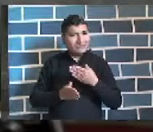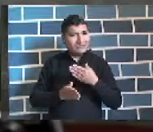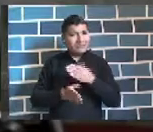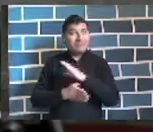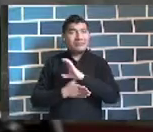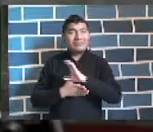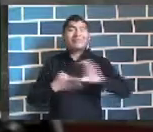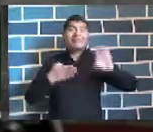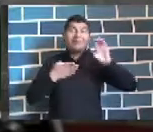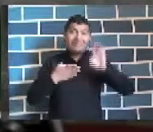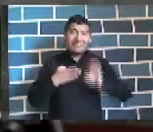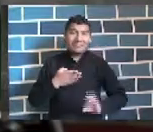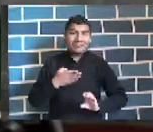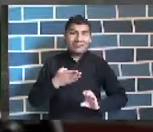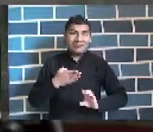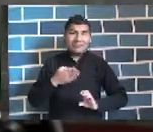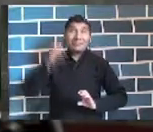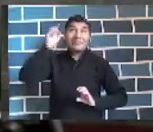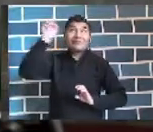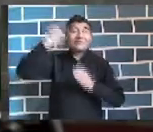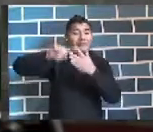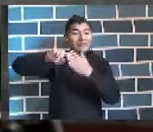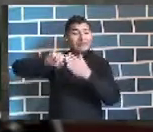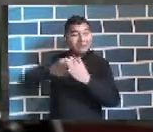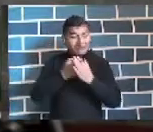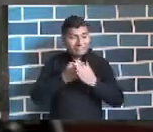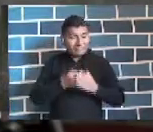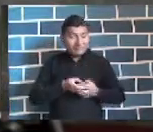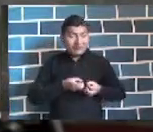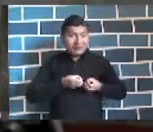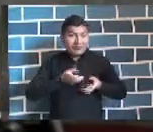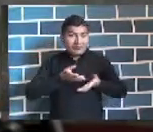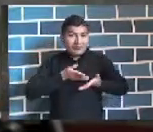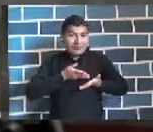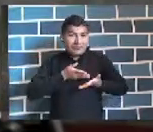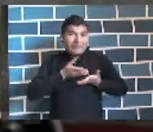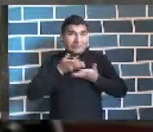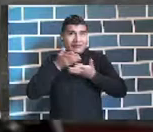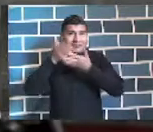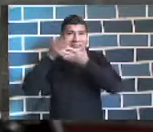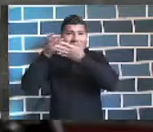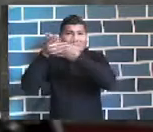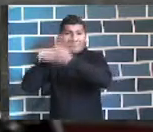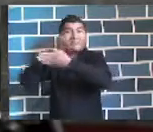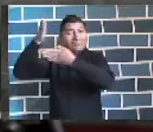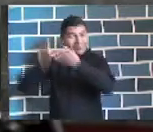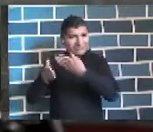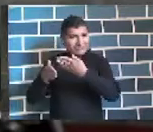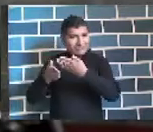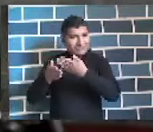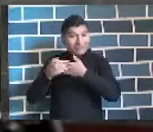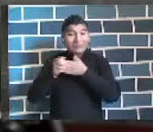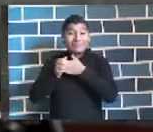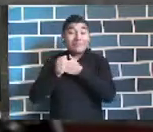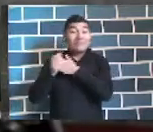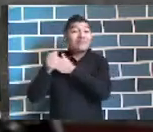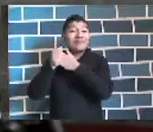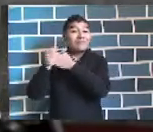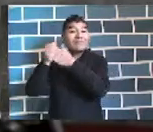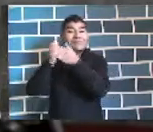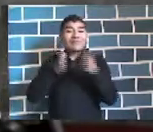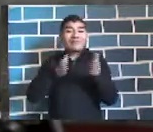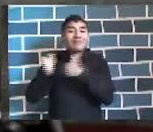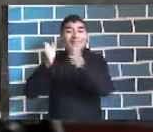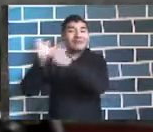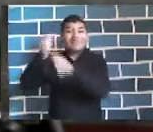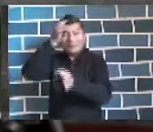culmina. Él la inicia en nosotros y la lleva a término. Nos conduce en el camino